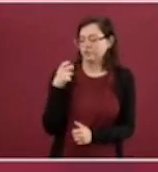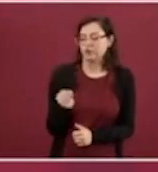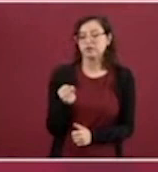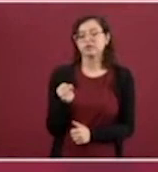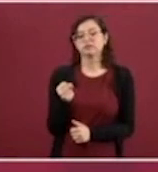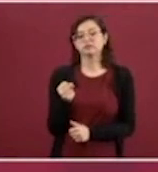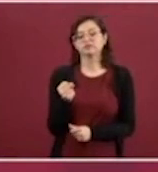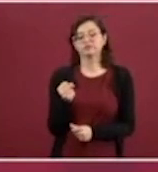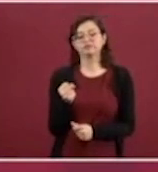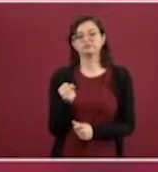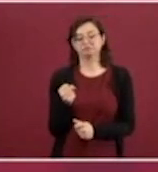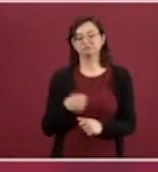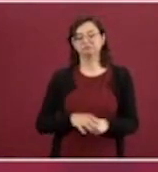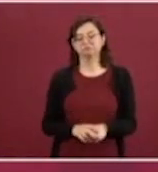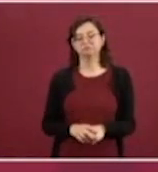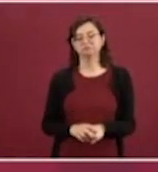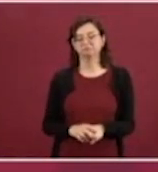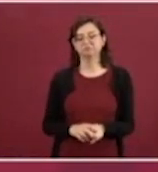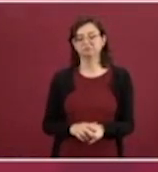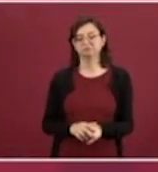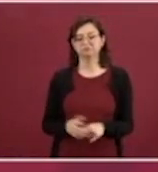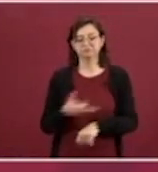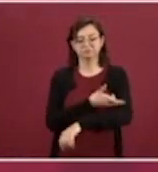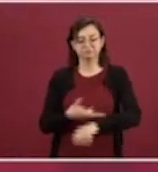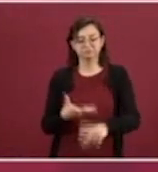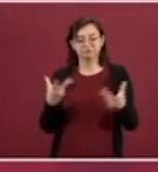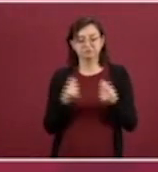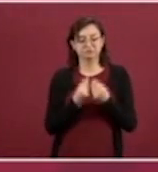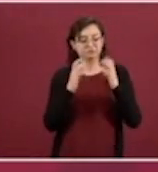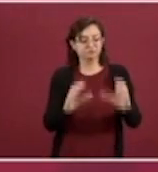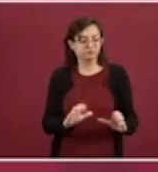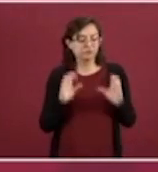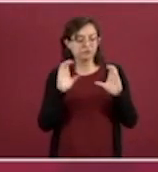para estar en casa con la familia, cuidándonos.